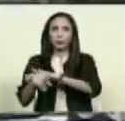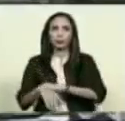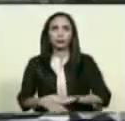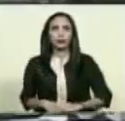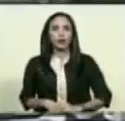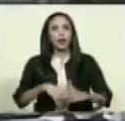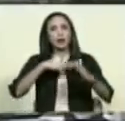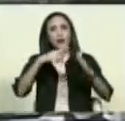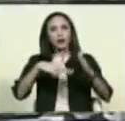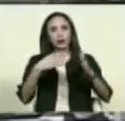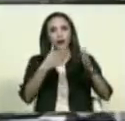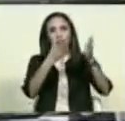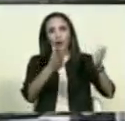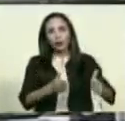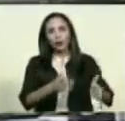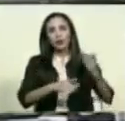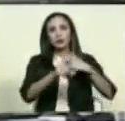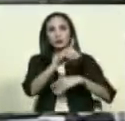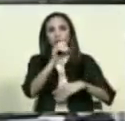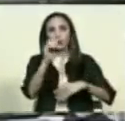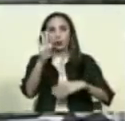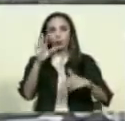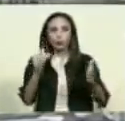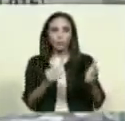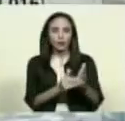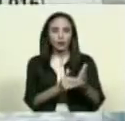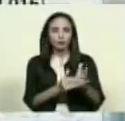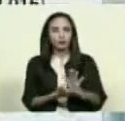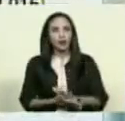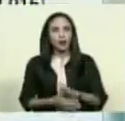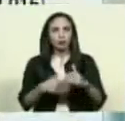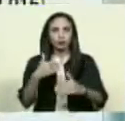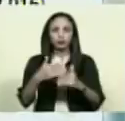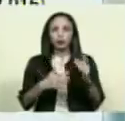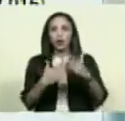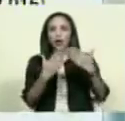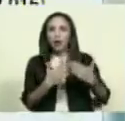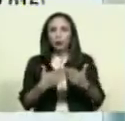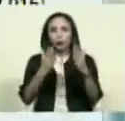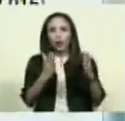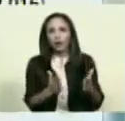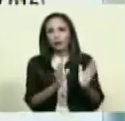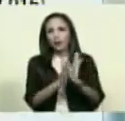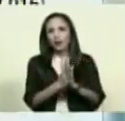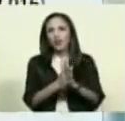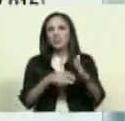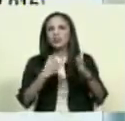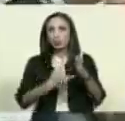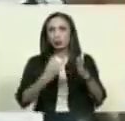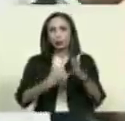Recreadores, 104.000. Aprendices del INSE, 153.000.